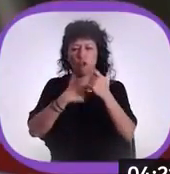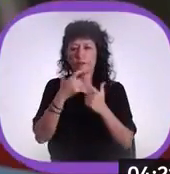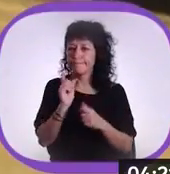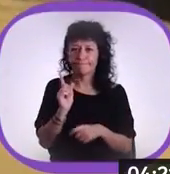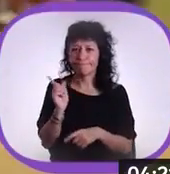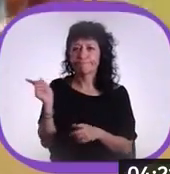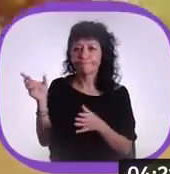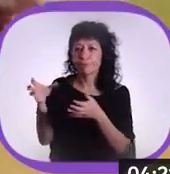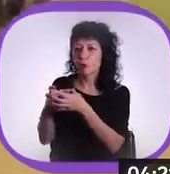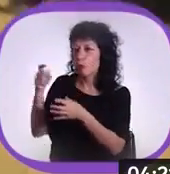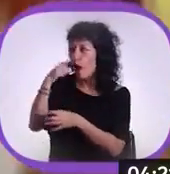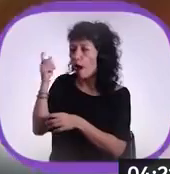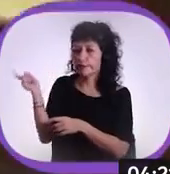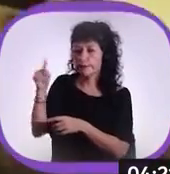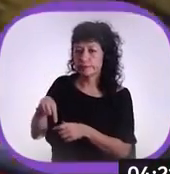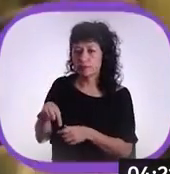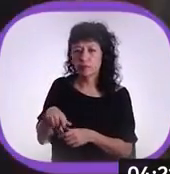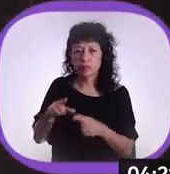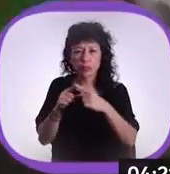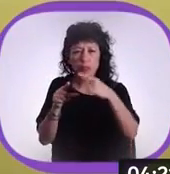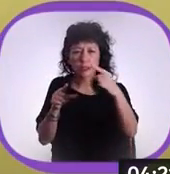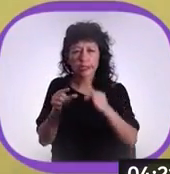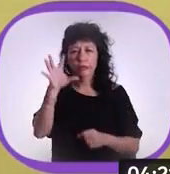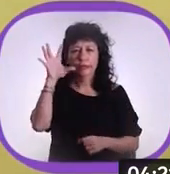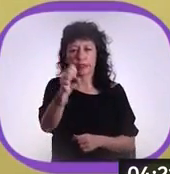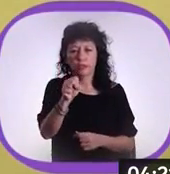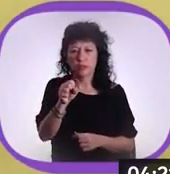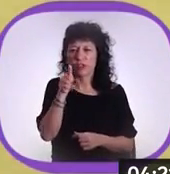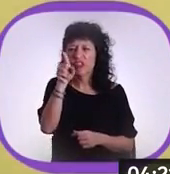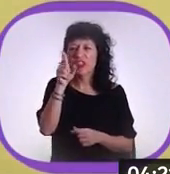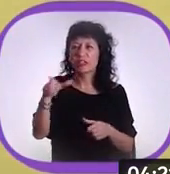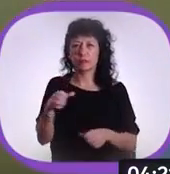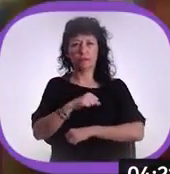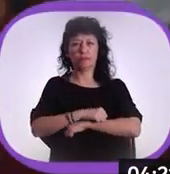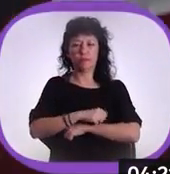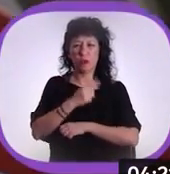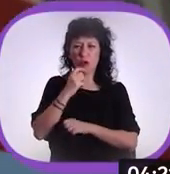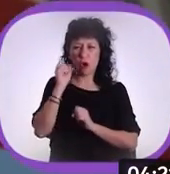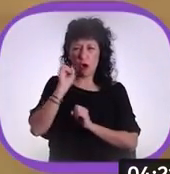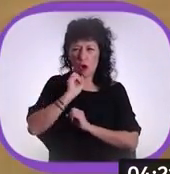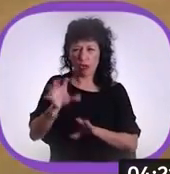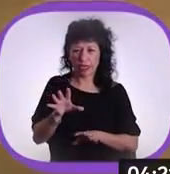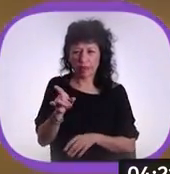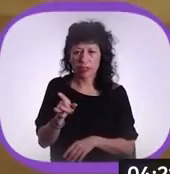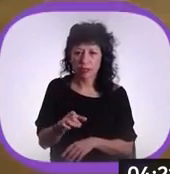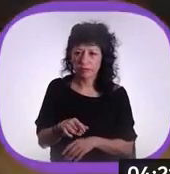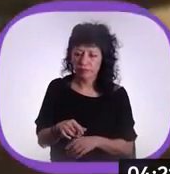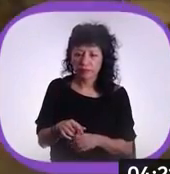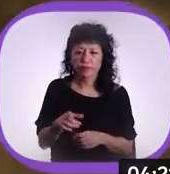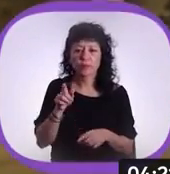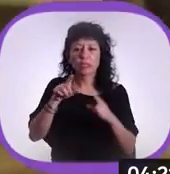¡Tenemos compañía! ¡Tomen la llave de esa abominación de piedra! ¿Abomi qué? ¡Te lo ganaste! ¡Vaya por la llave de batalla!